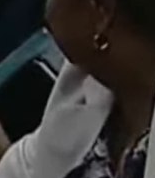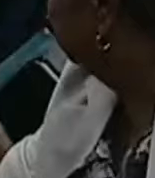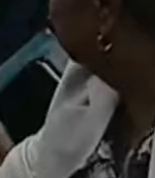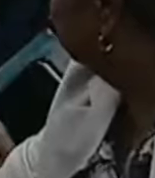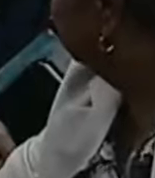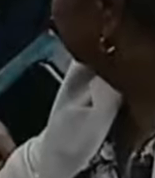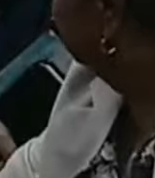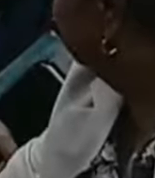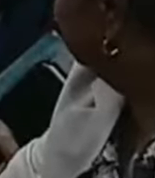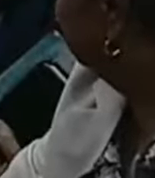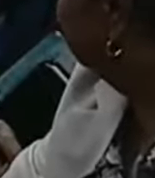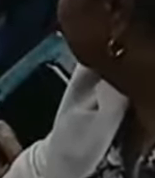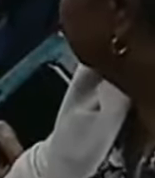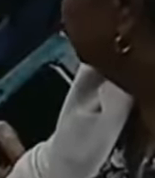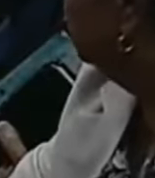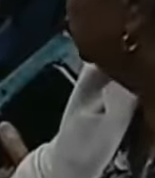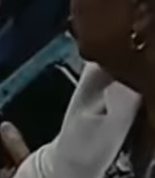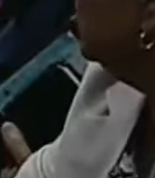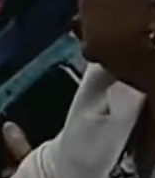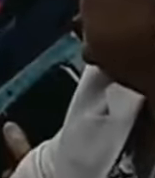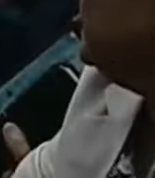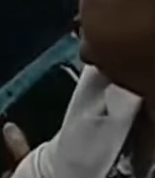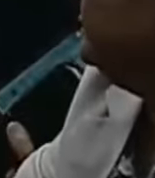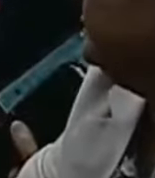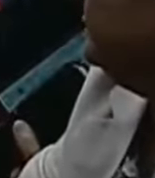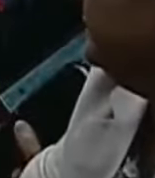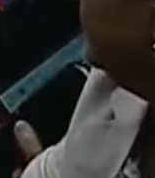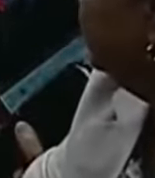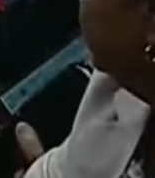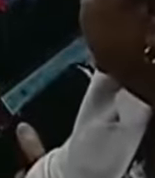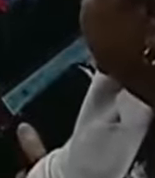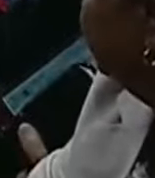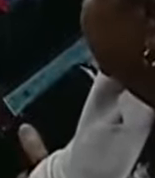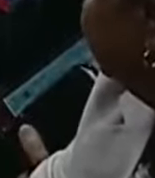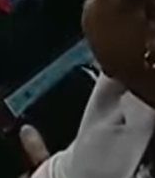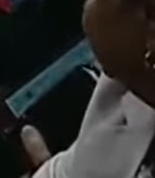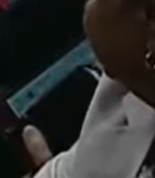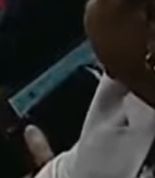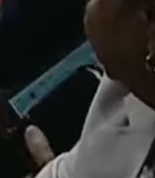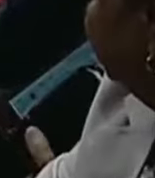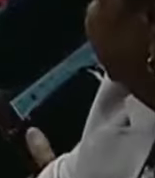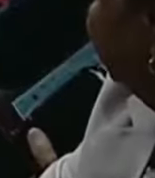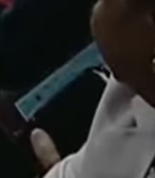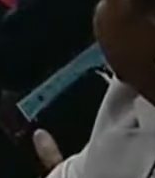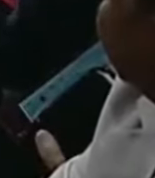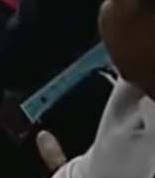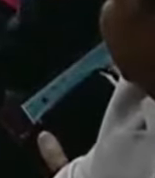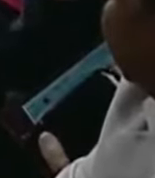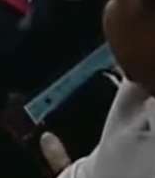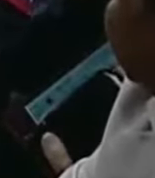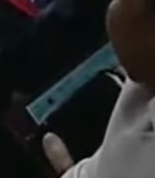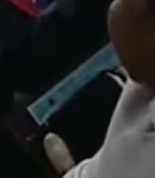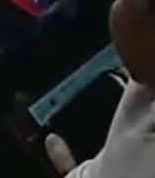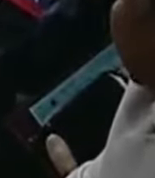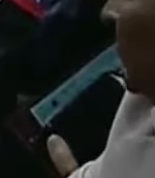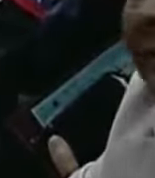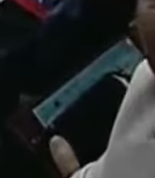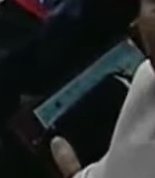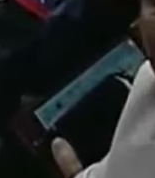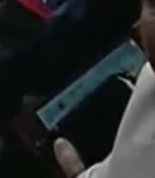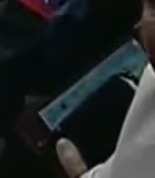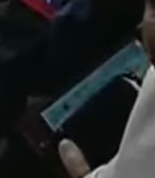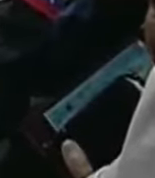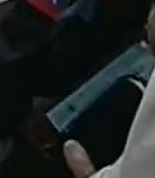hacer una revolución democrática constitucional que lo cambie absolutamente todo. Al tiempo que